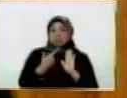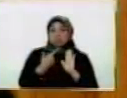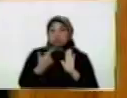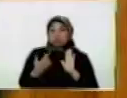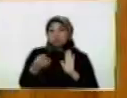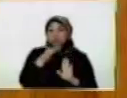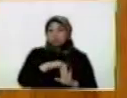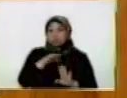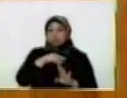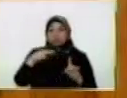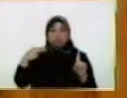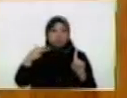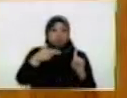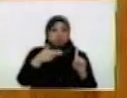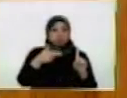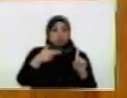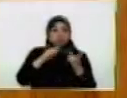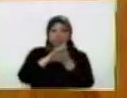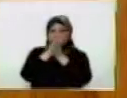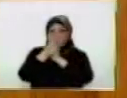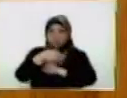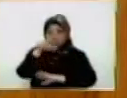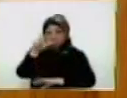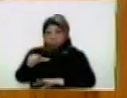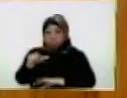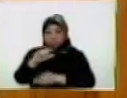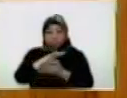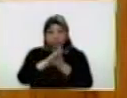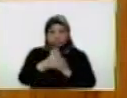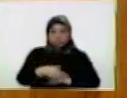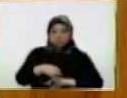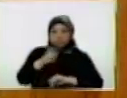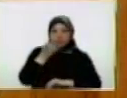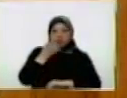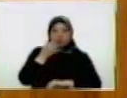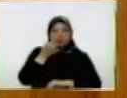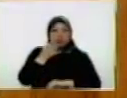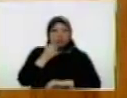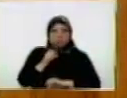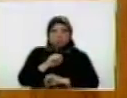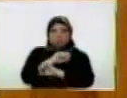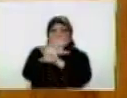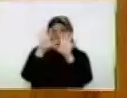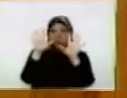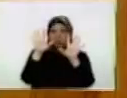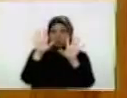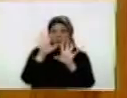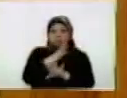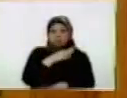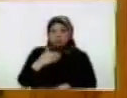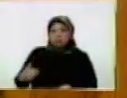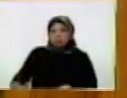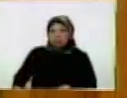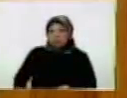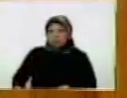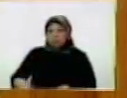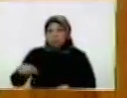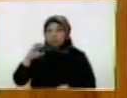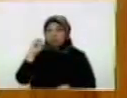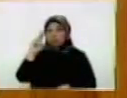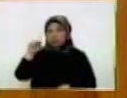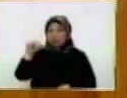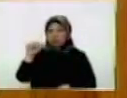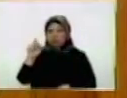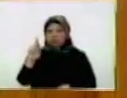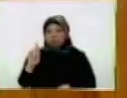era el asesinato, era la desaparición. Ejemplos claros, camarada, presidente Omar Torrijos, el presidente Jaime